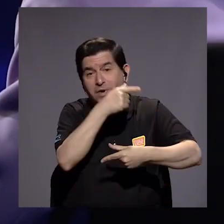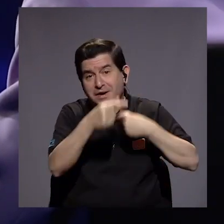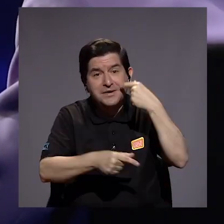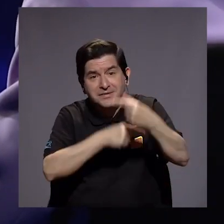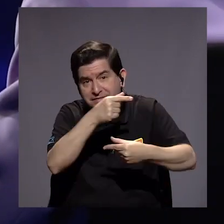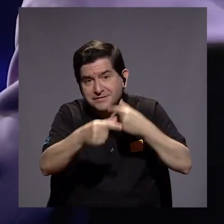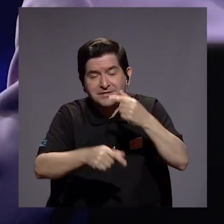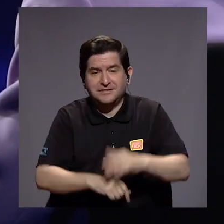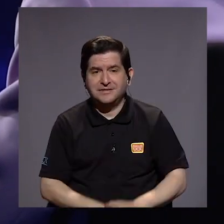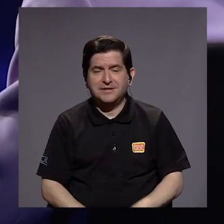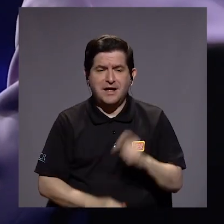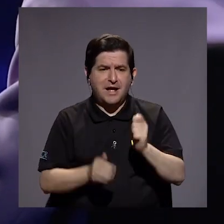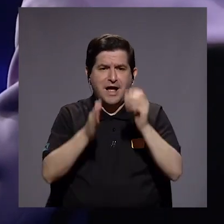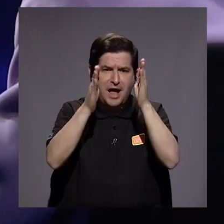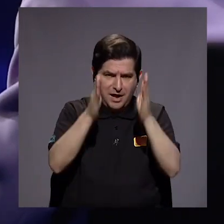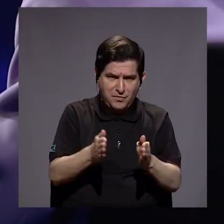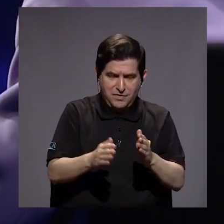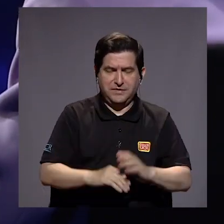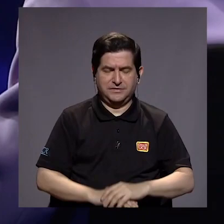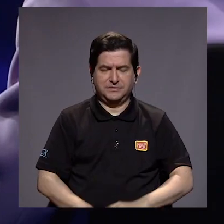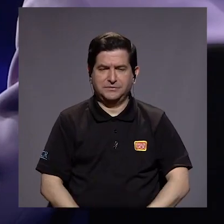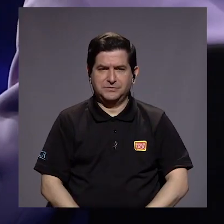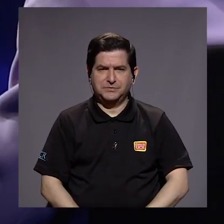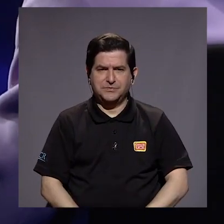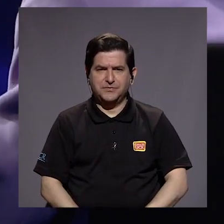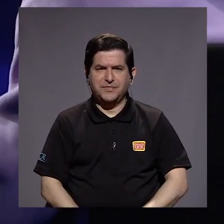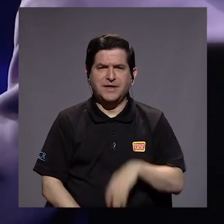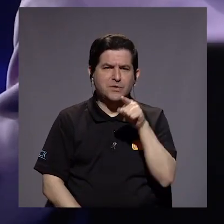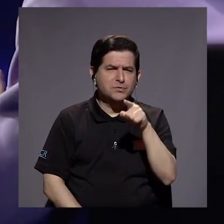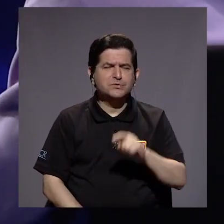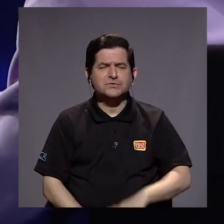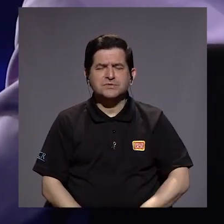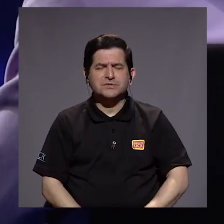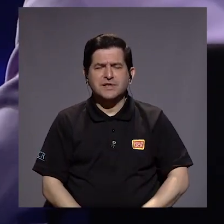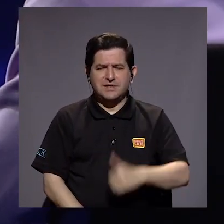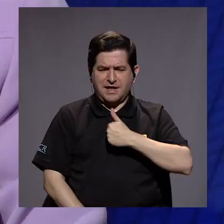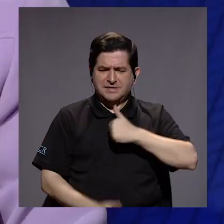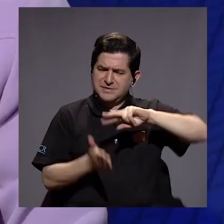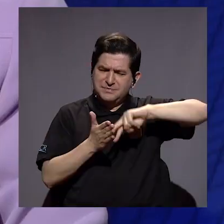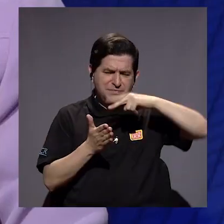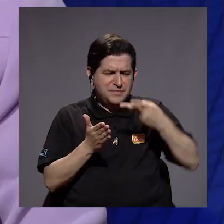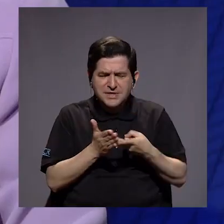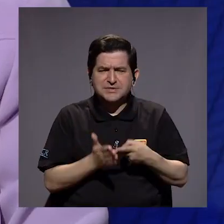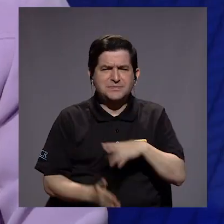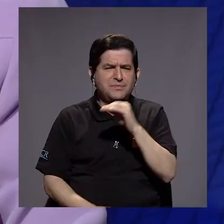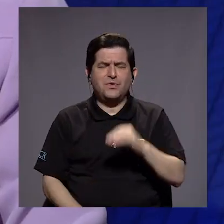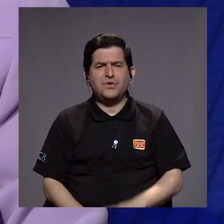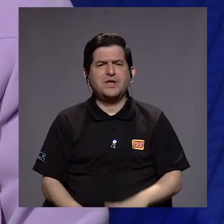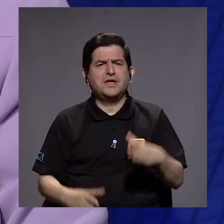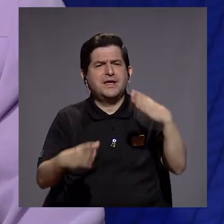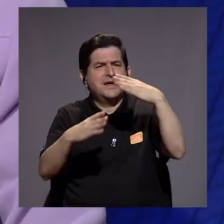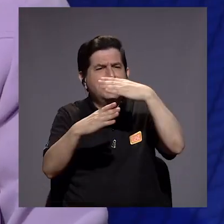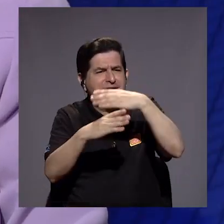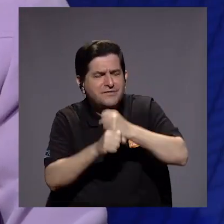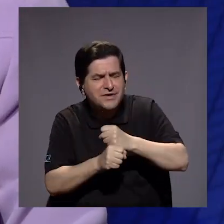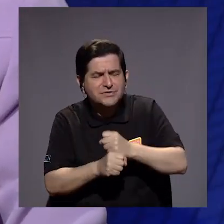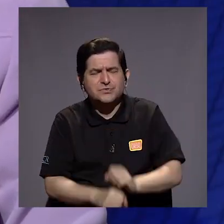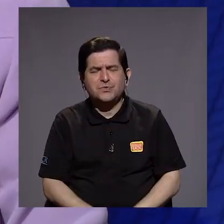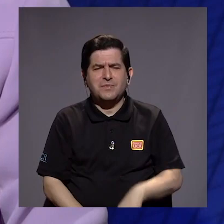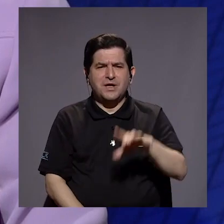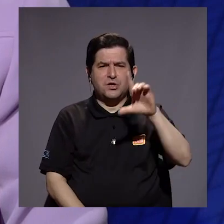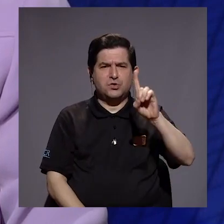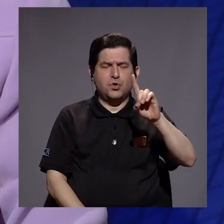nuevas generaciones de abogados y abogadas, ¿cómo se definiría y cómo resumiría doña